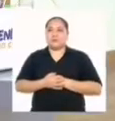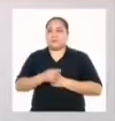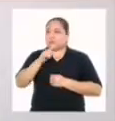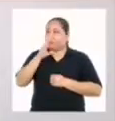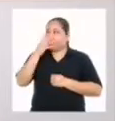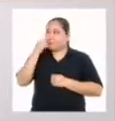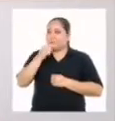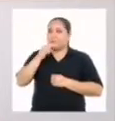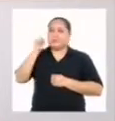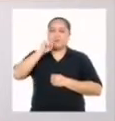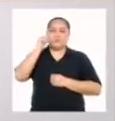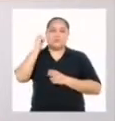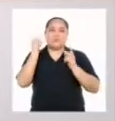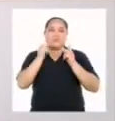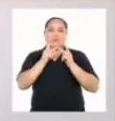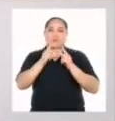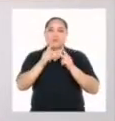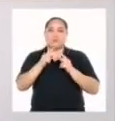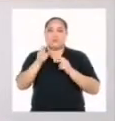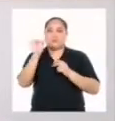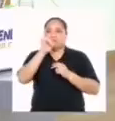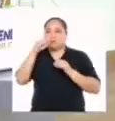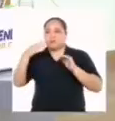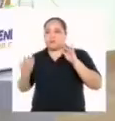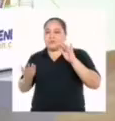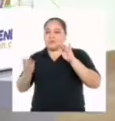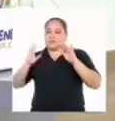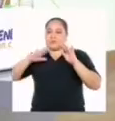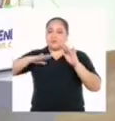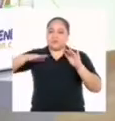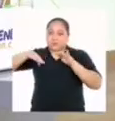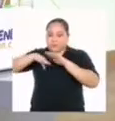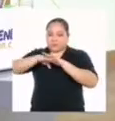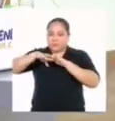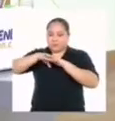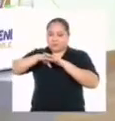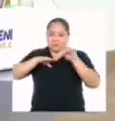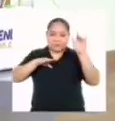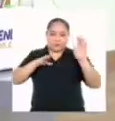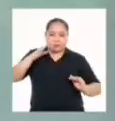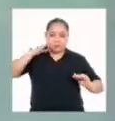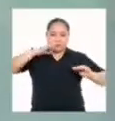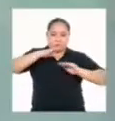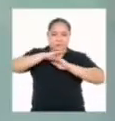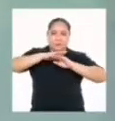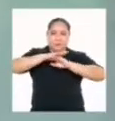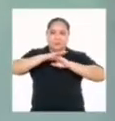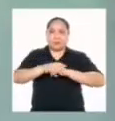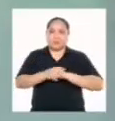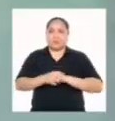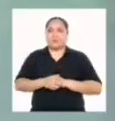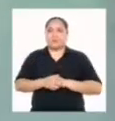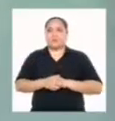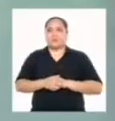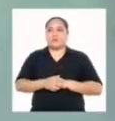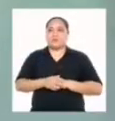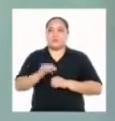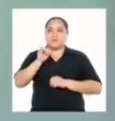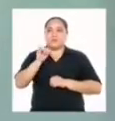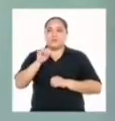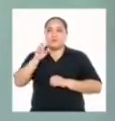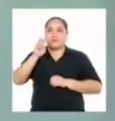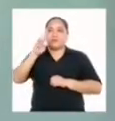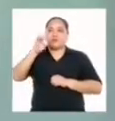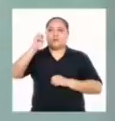¿Algo así? Perfecto, ahora toca hacer lo mismo con el otro lado. Verás que la figura resultante sigue siendo un